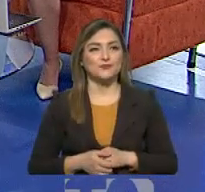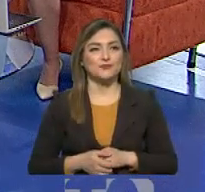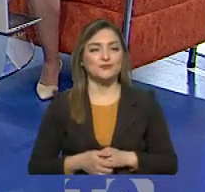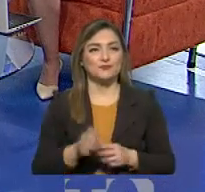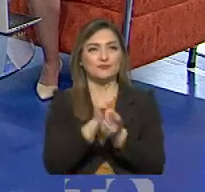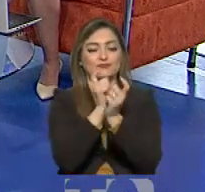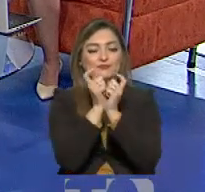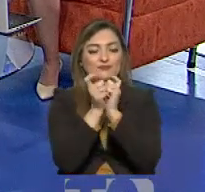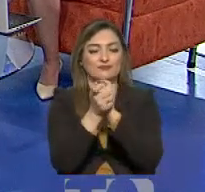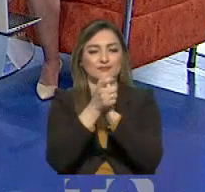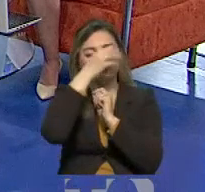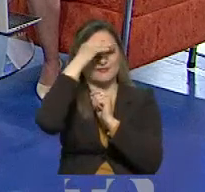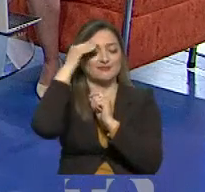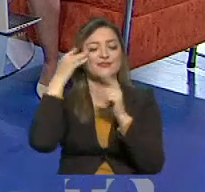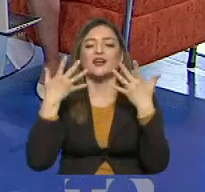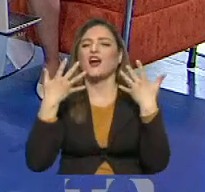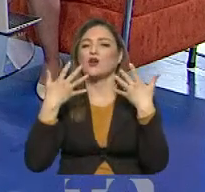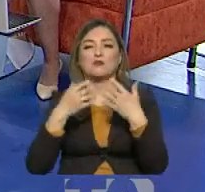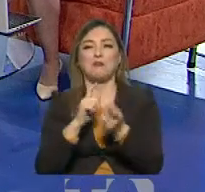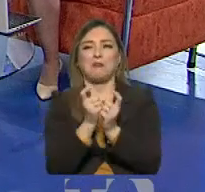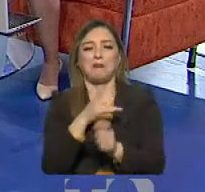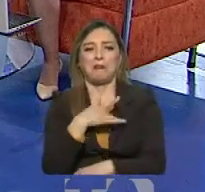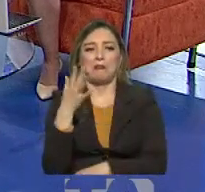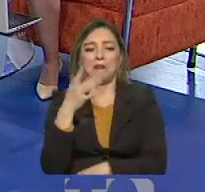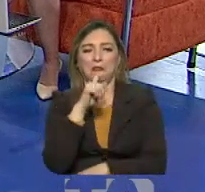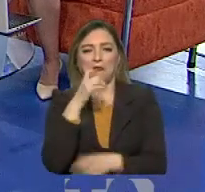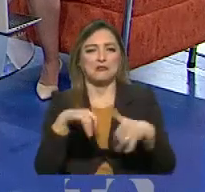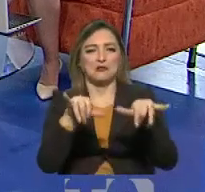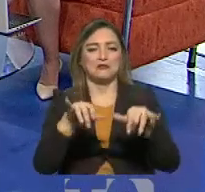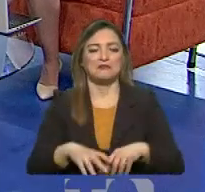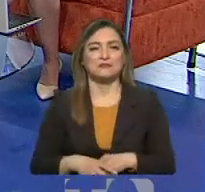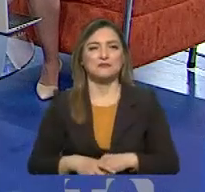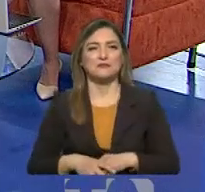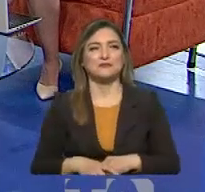esta época seca, que la verdad yo no la he sentido.